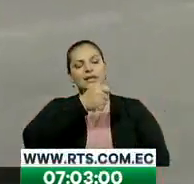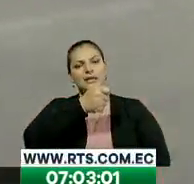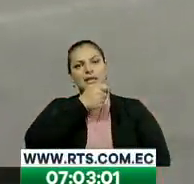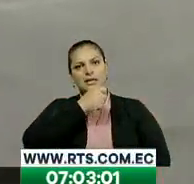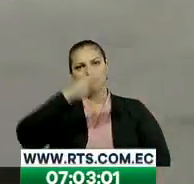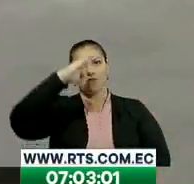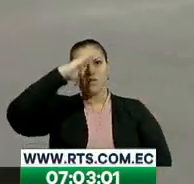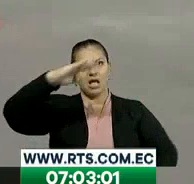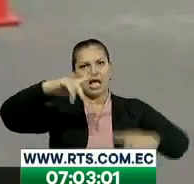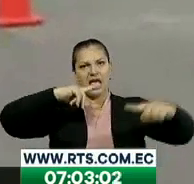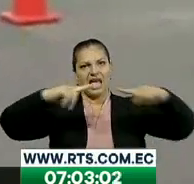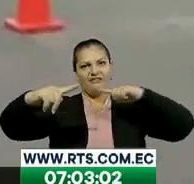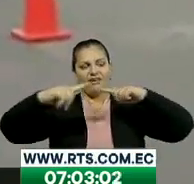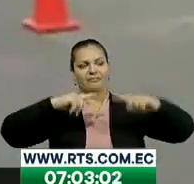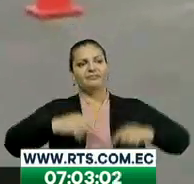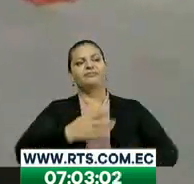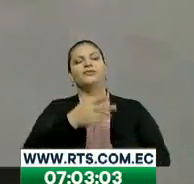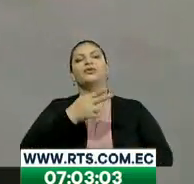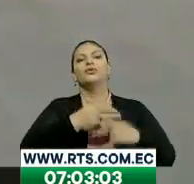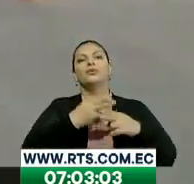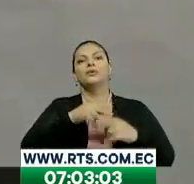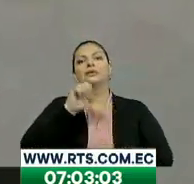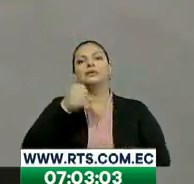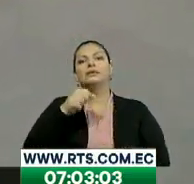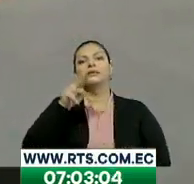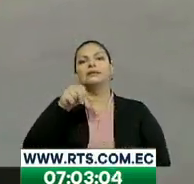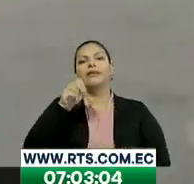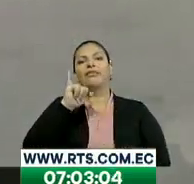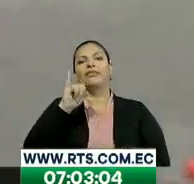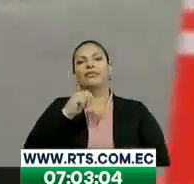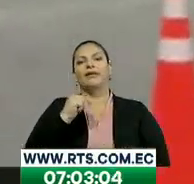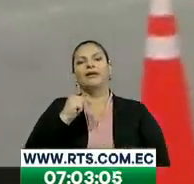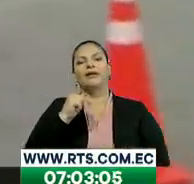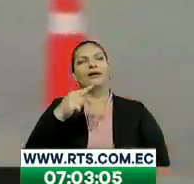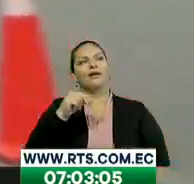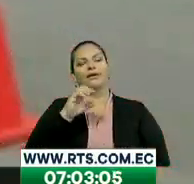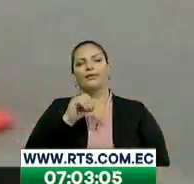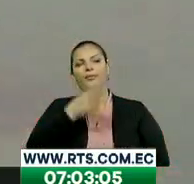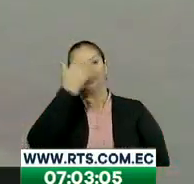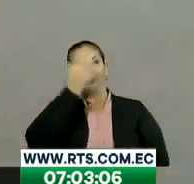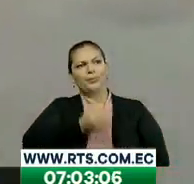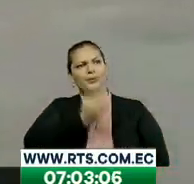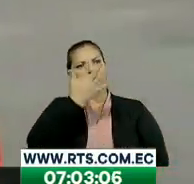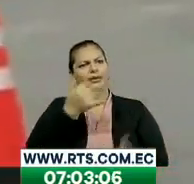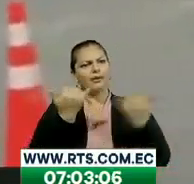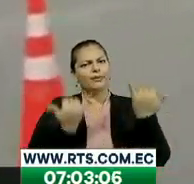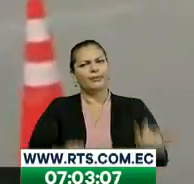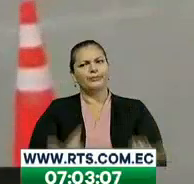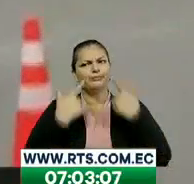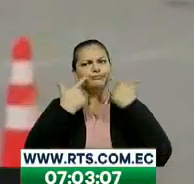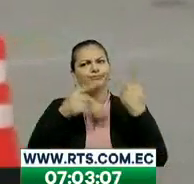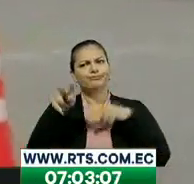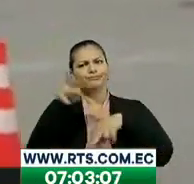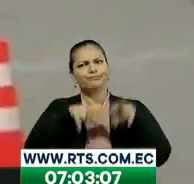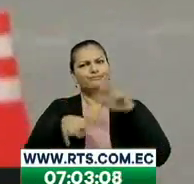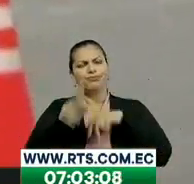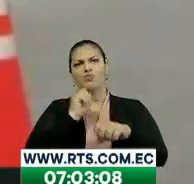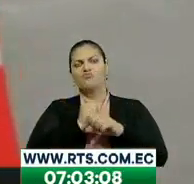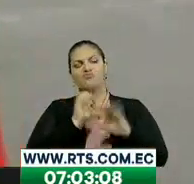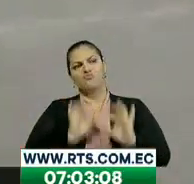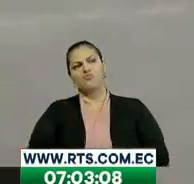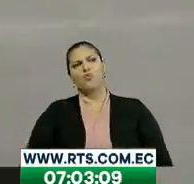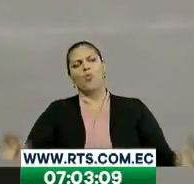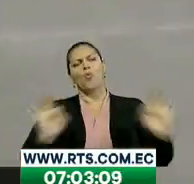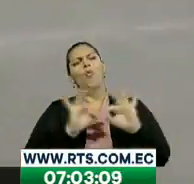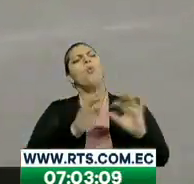el jefe del distrito Durán. Buenos días, oficial, recuérdenos el importante trabajo de la Policía Nacional luego de este